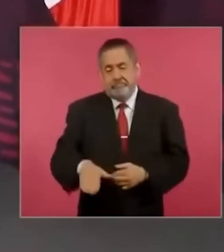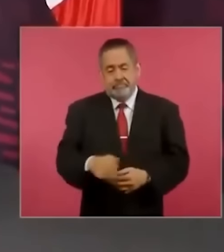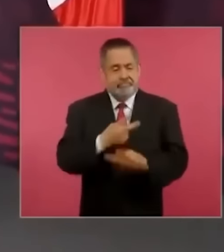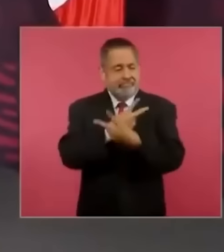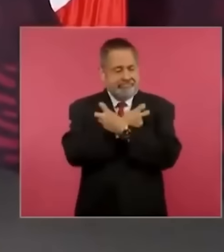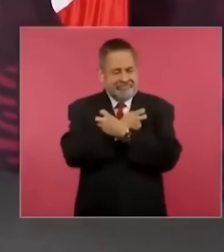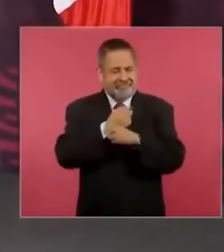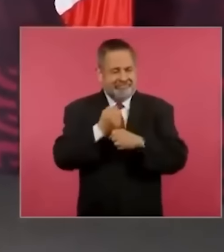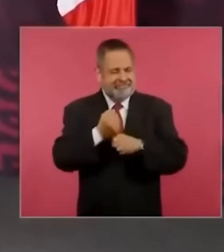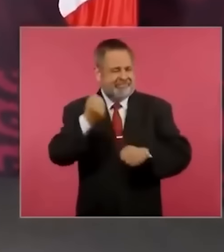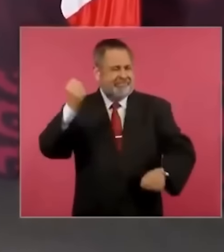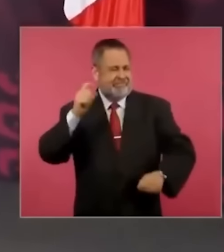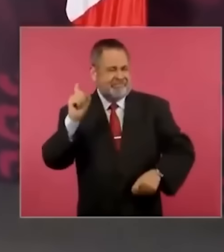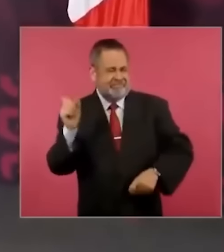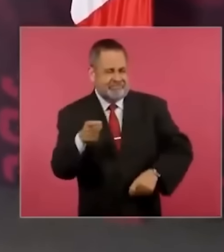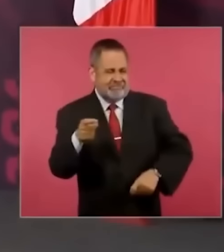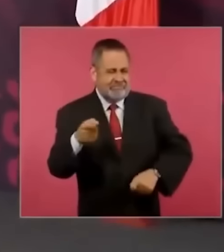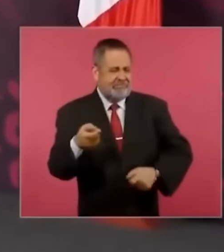muerte.